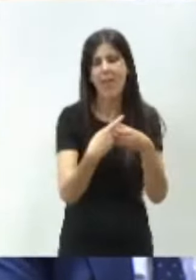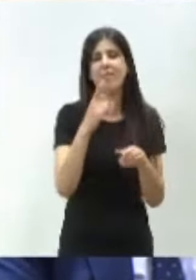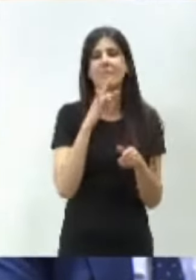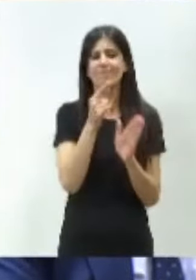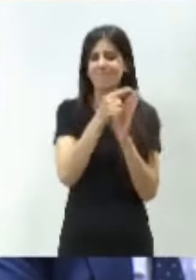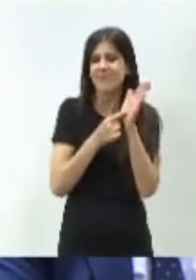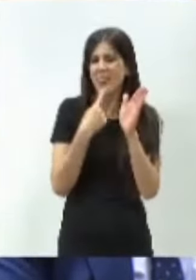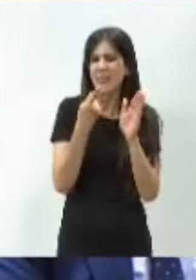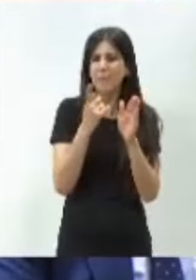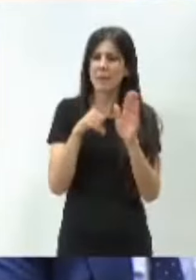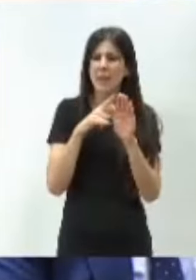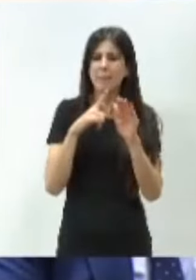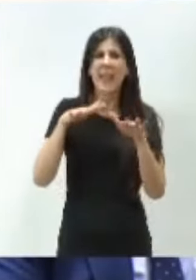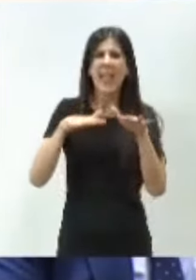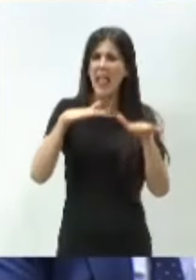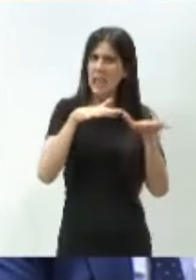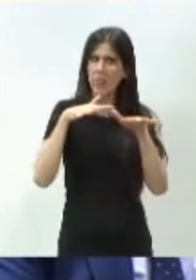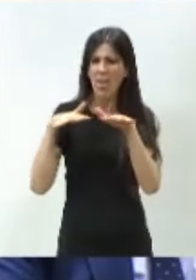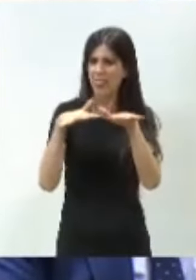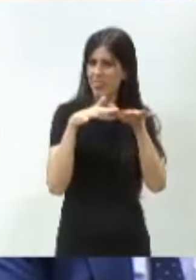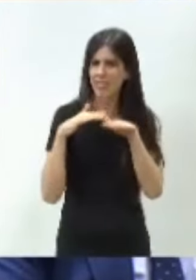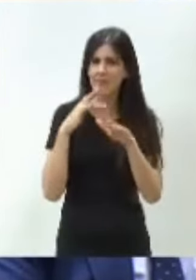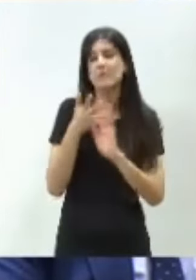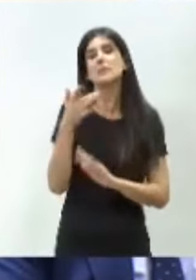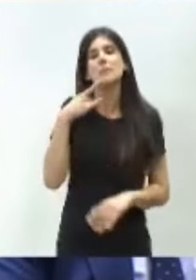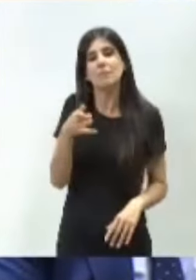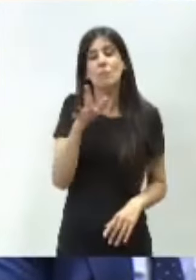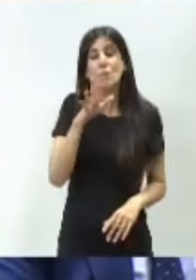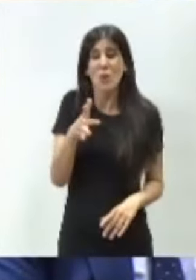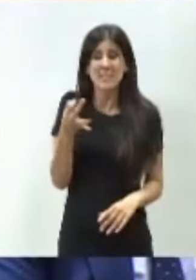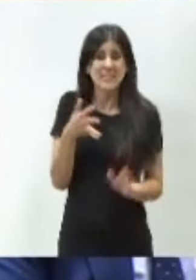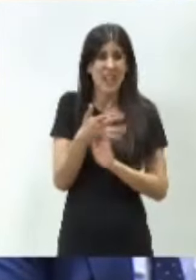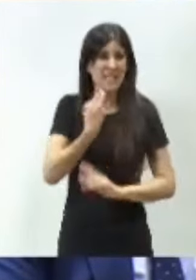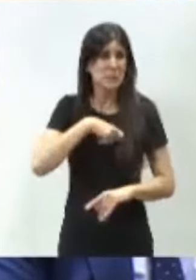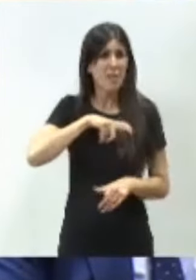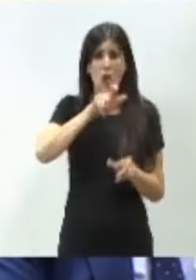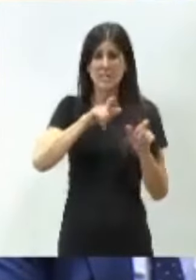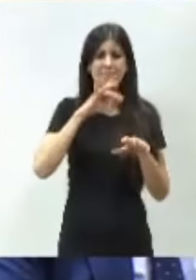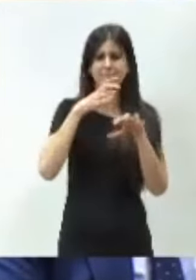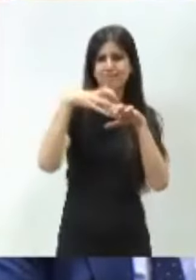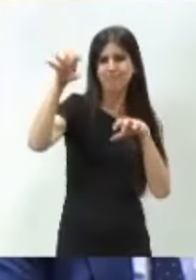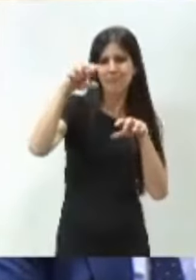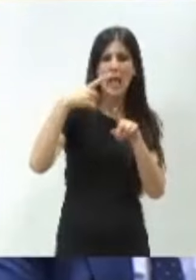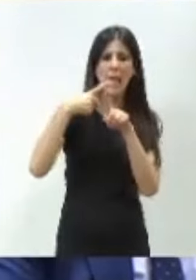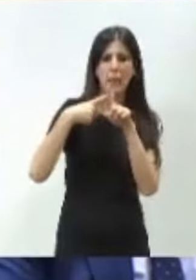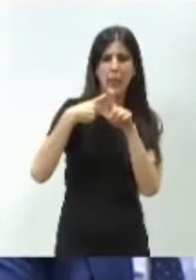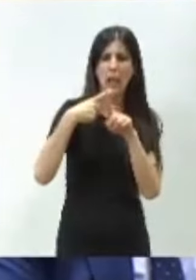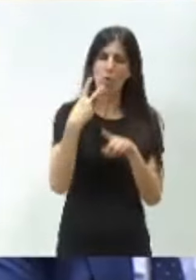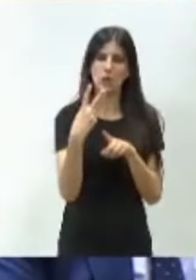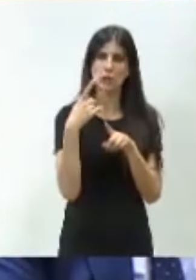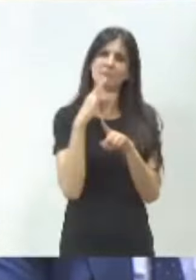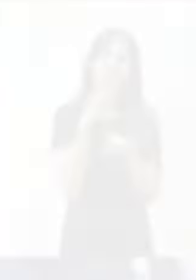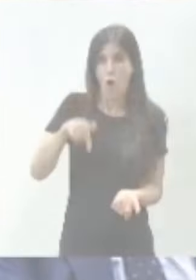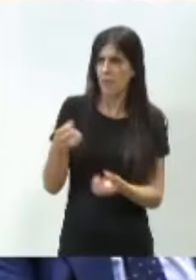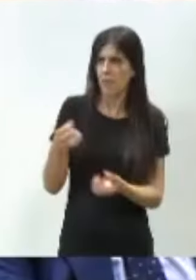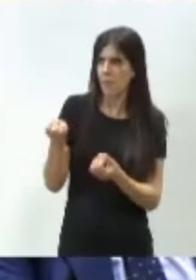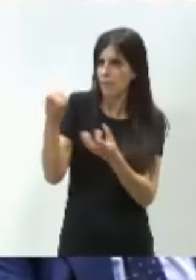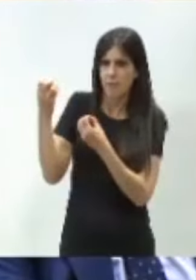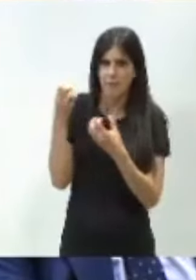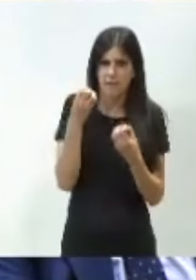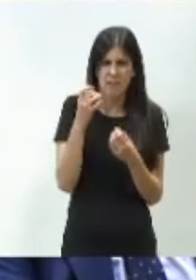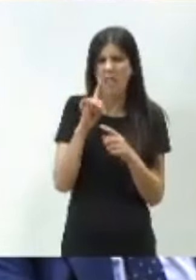de la equidad. Porque en definitiva supone la división de los españoles en dos clases, españoles de primera y españoles de segunda.